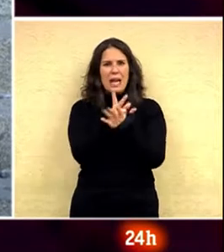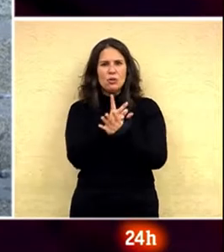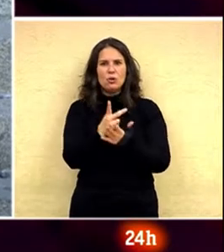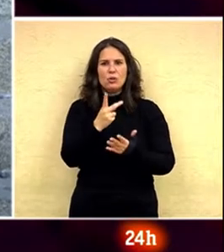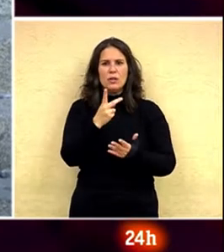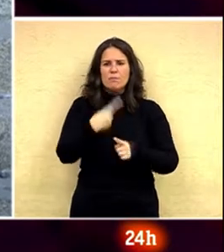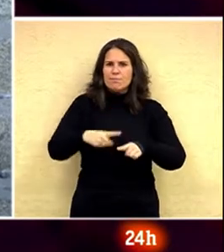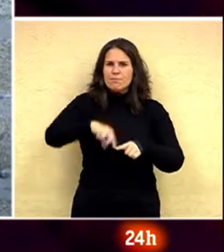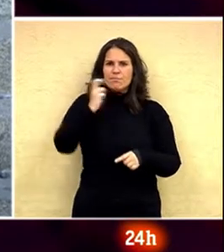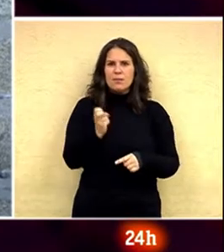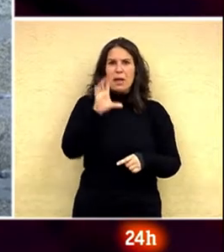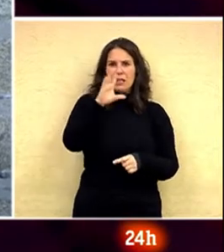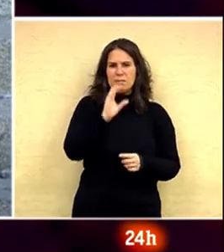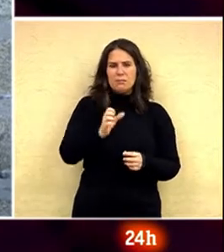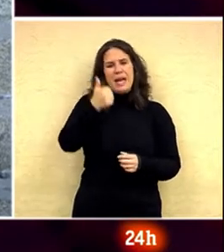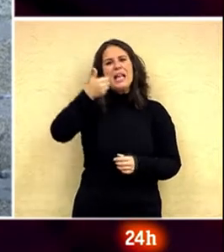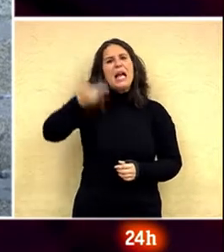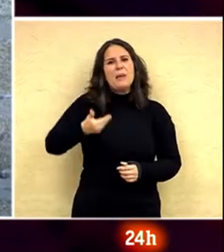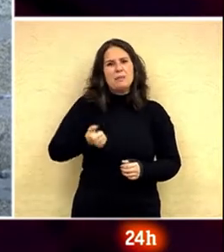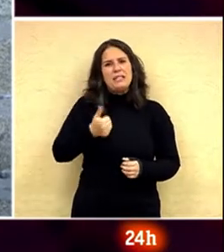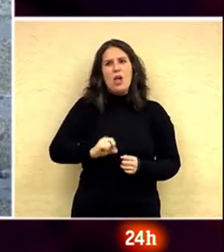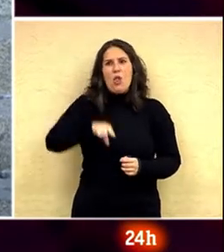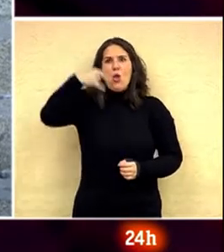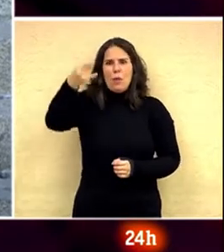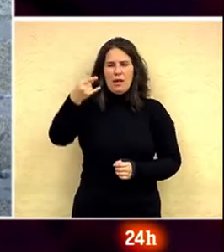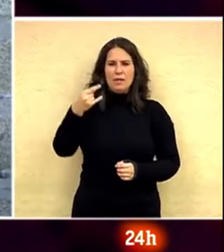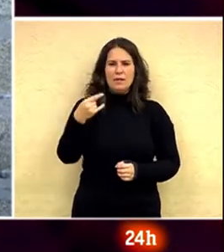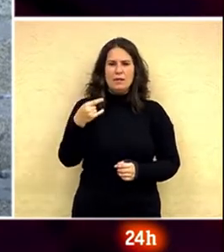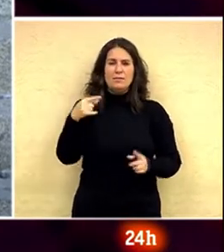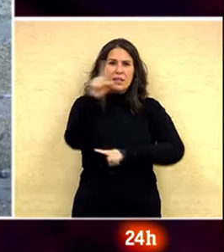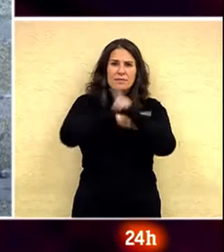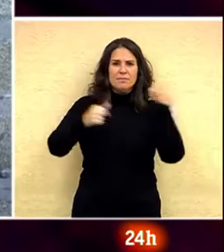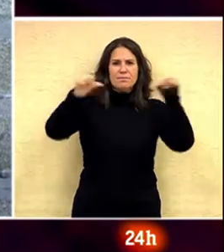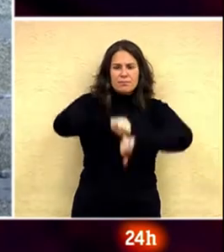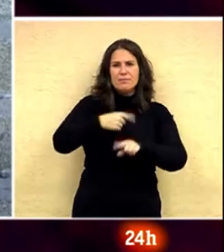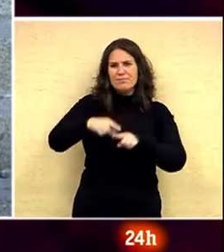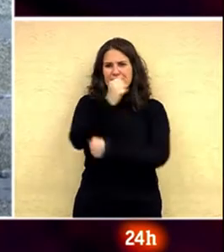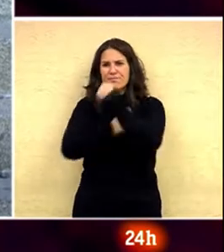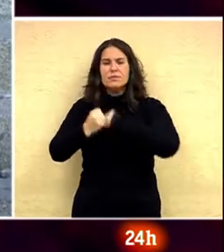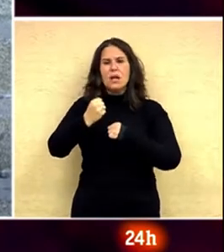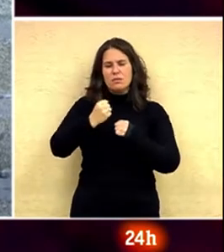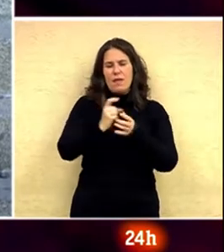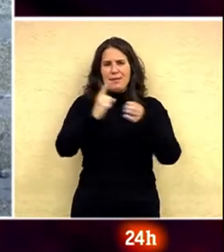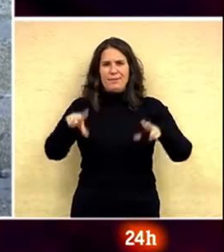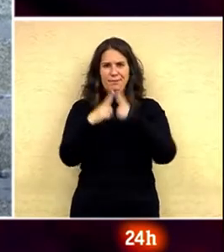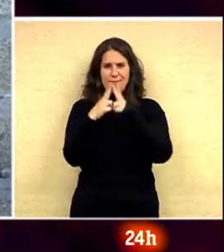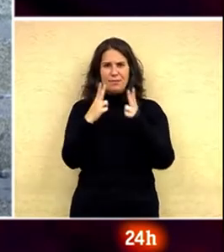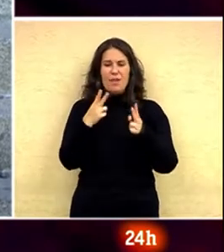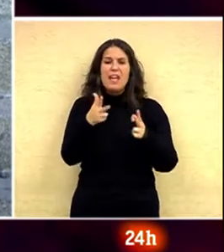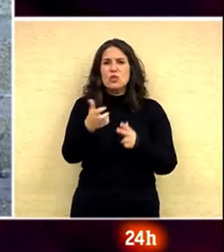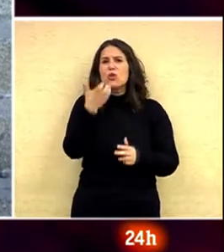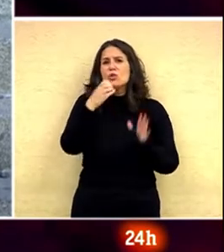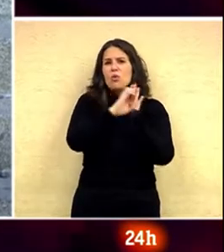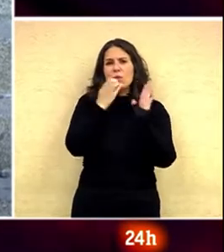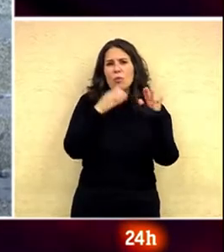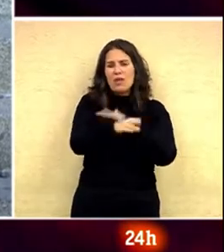nuestro país. La precariedad y la inseguridad laboral y económica siguen generando pobreza y exclusión. Derechos constitucionales